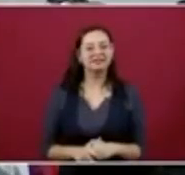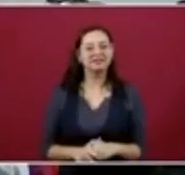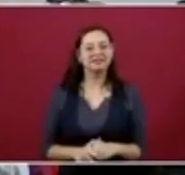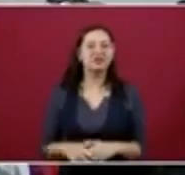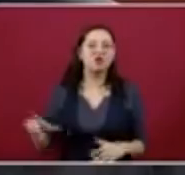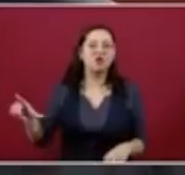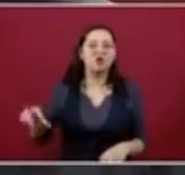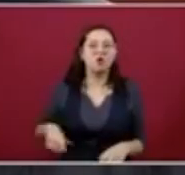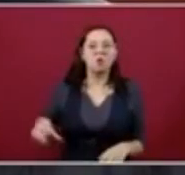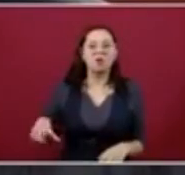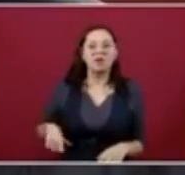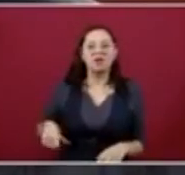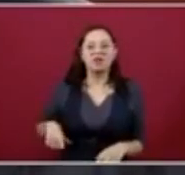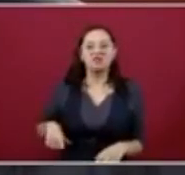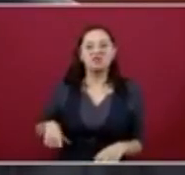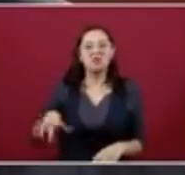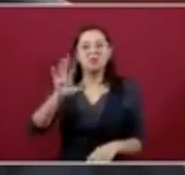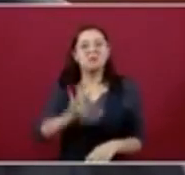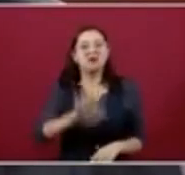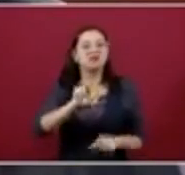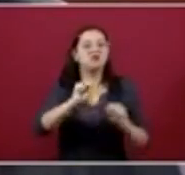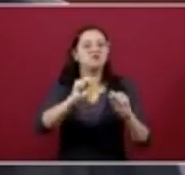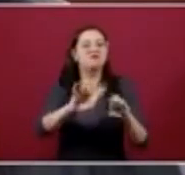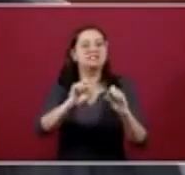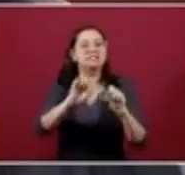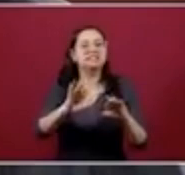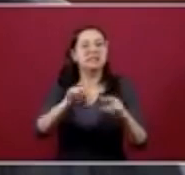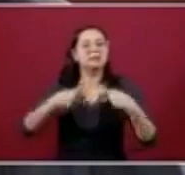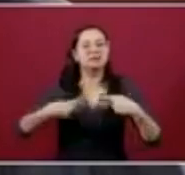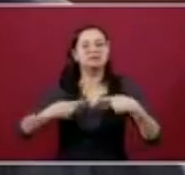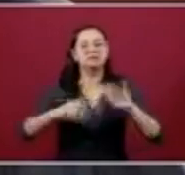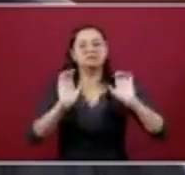en una oficina de contratación.